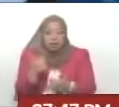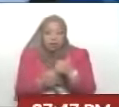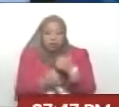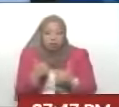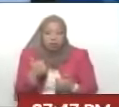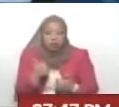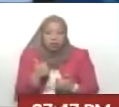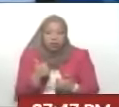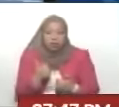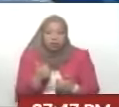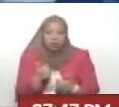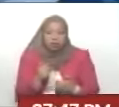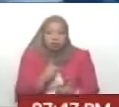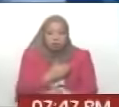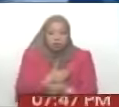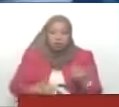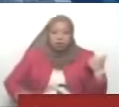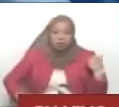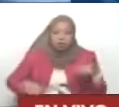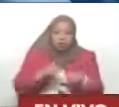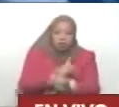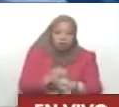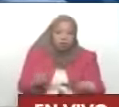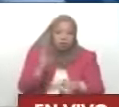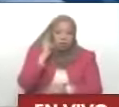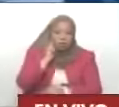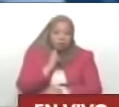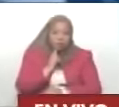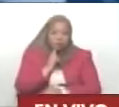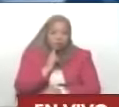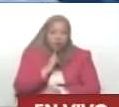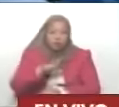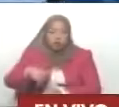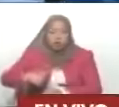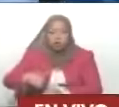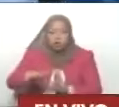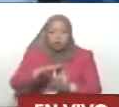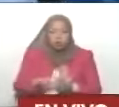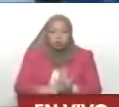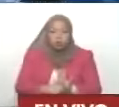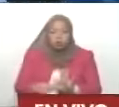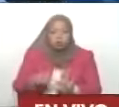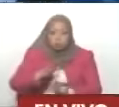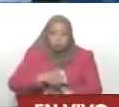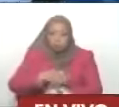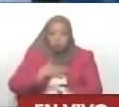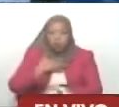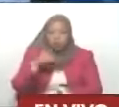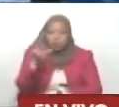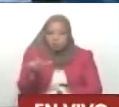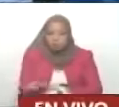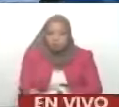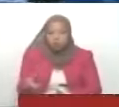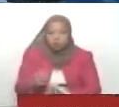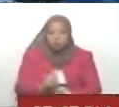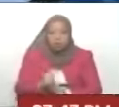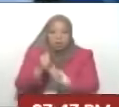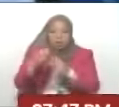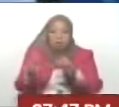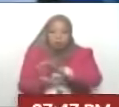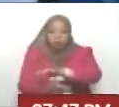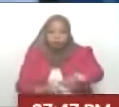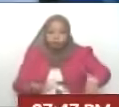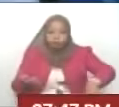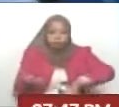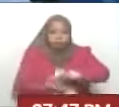lo cual te dice que la democracia bolivariana y nuestra constitución es tan amplia que una persona que encabezó una